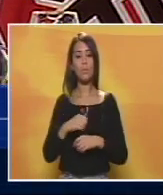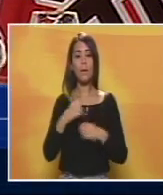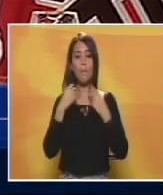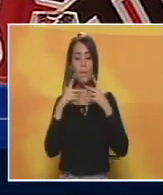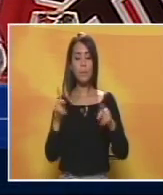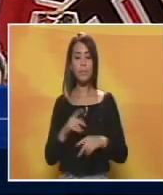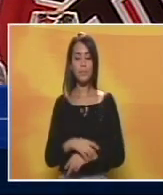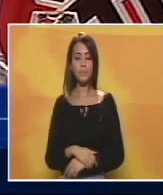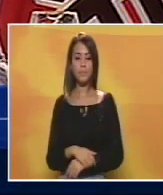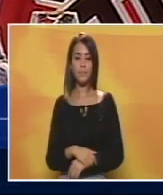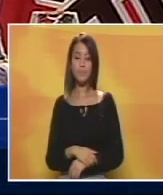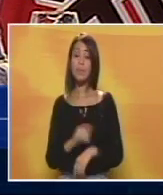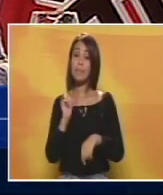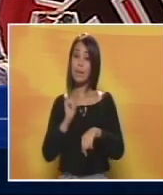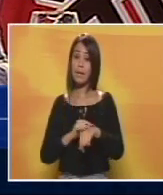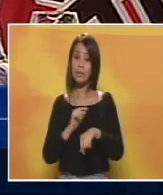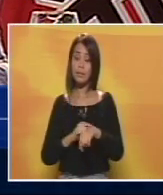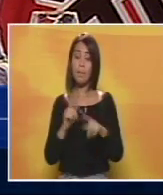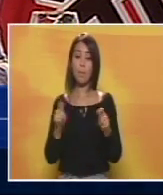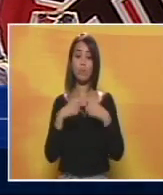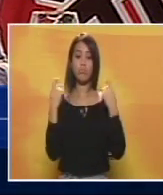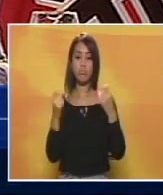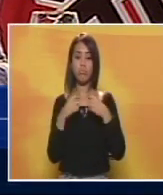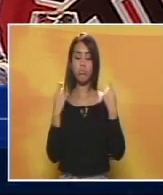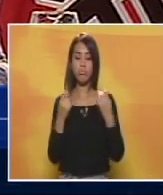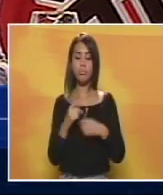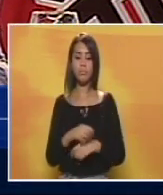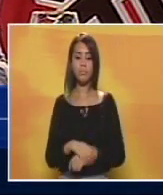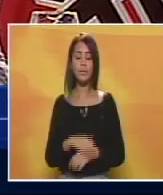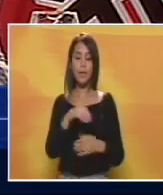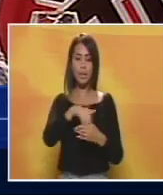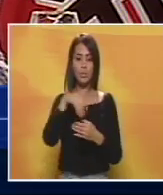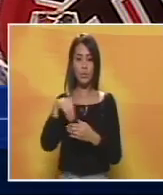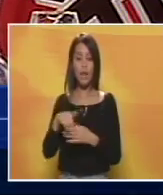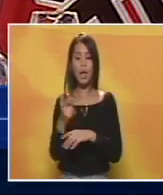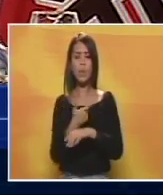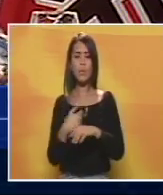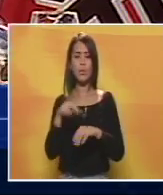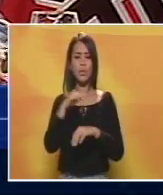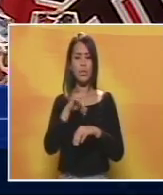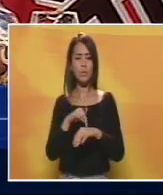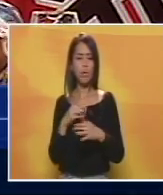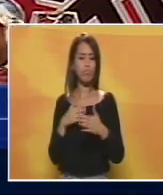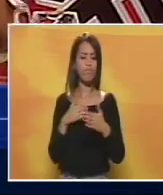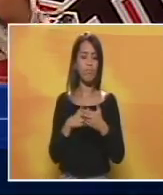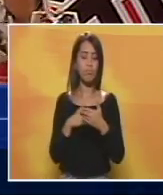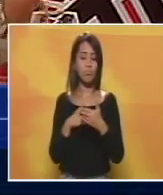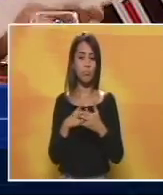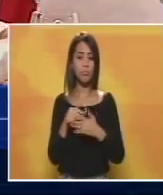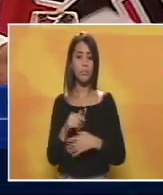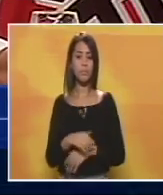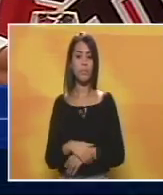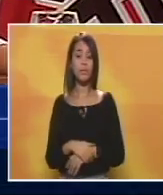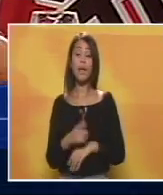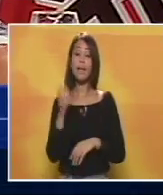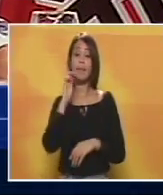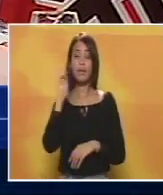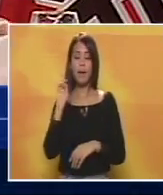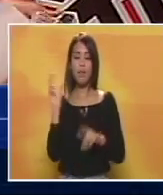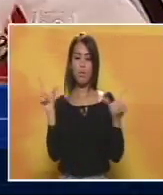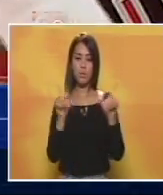tiempo que dure la campaña electoral, el Gobierno Nacional evitará emitir transmisiones conjuntas de radio